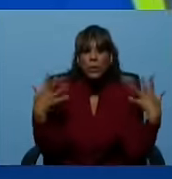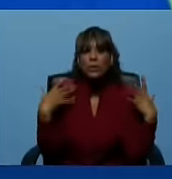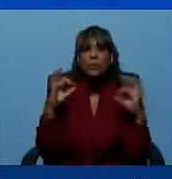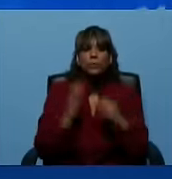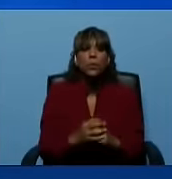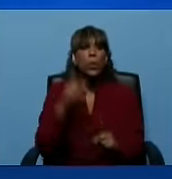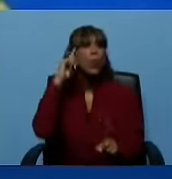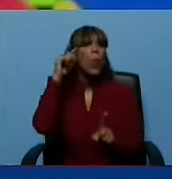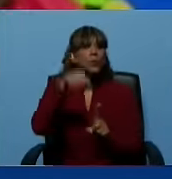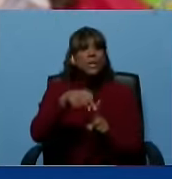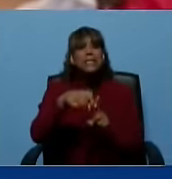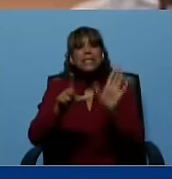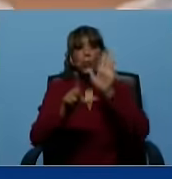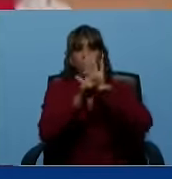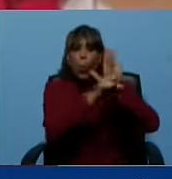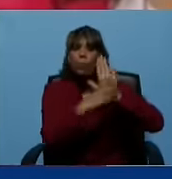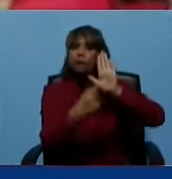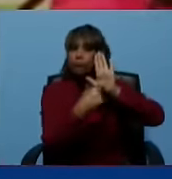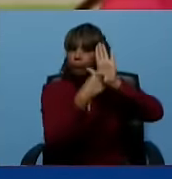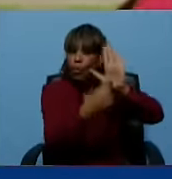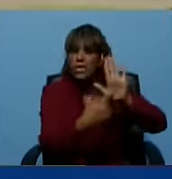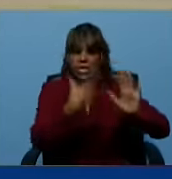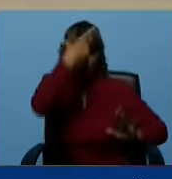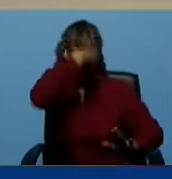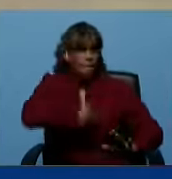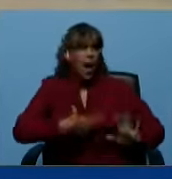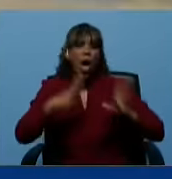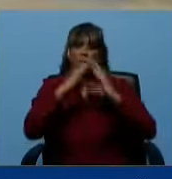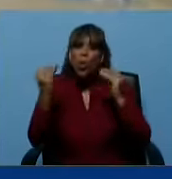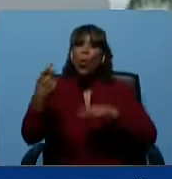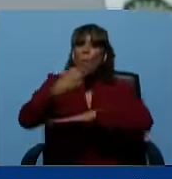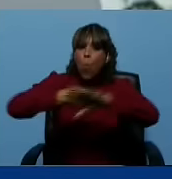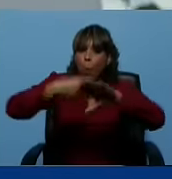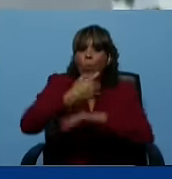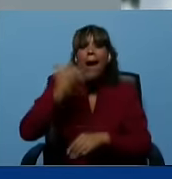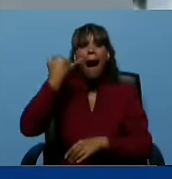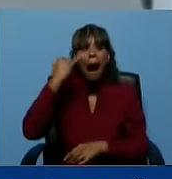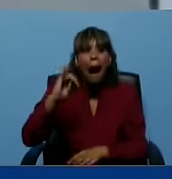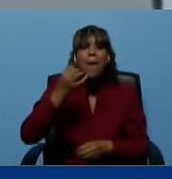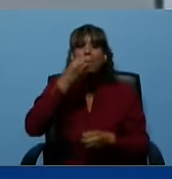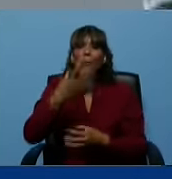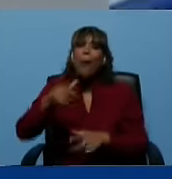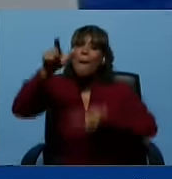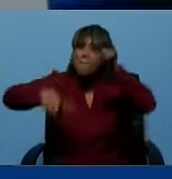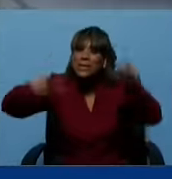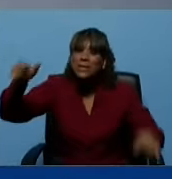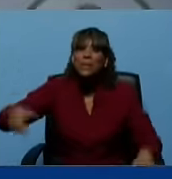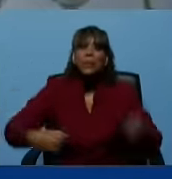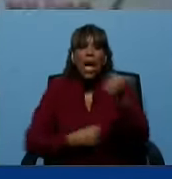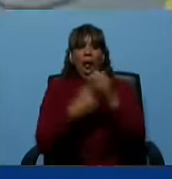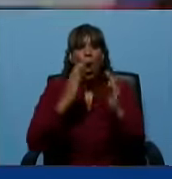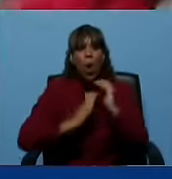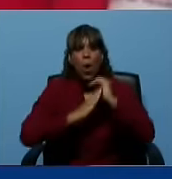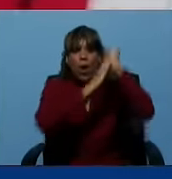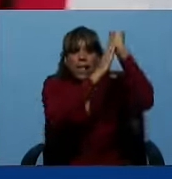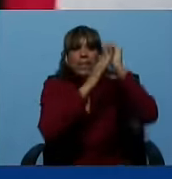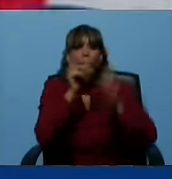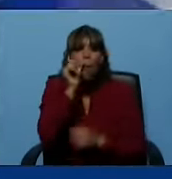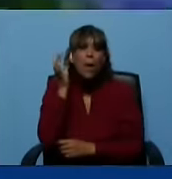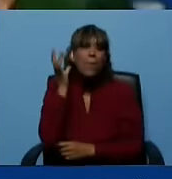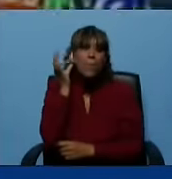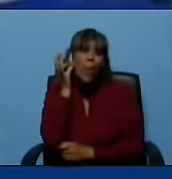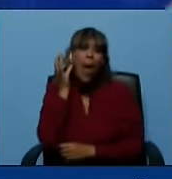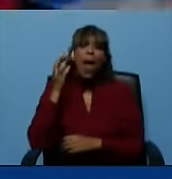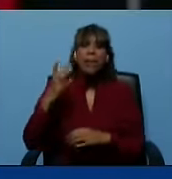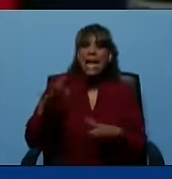como dice nuestro eslogan, presidente. Todo buen gobierno tiene un buen recreador. Nuestros líderes y lideresas en